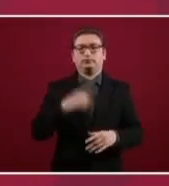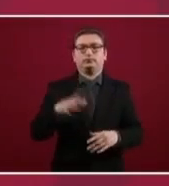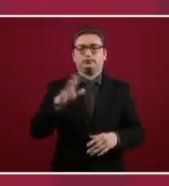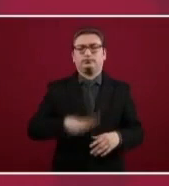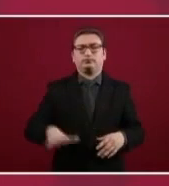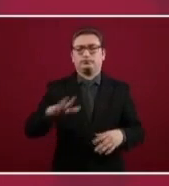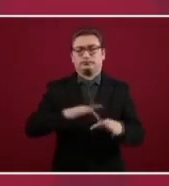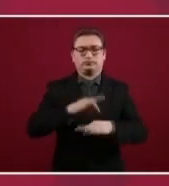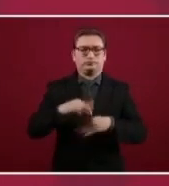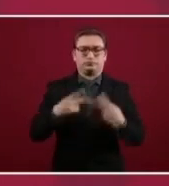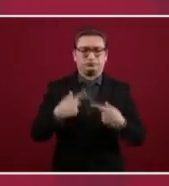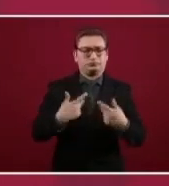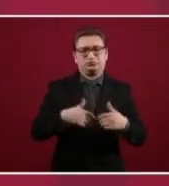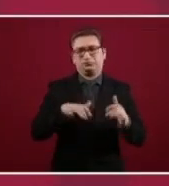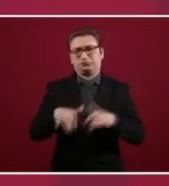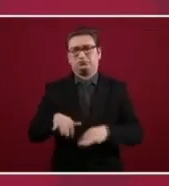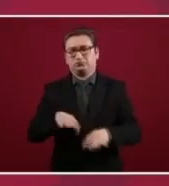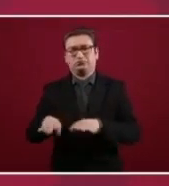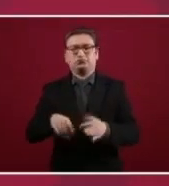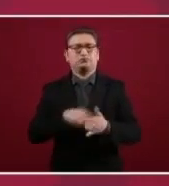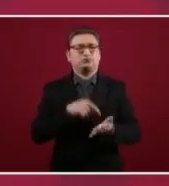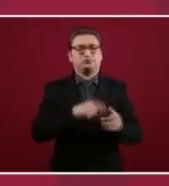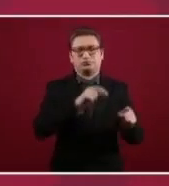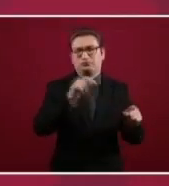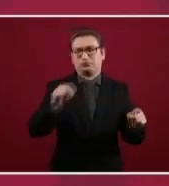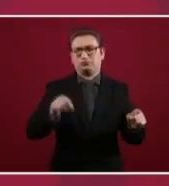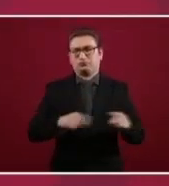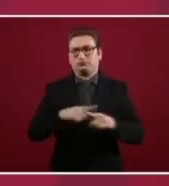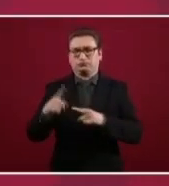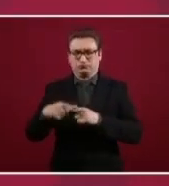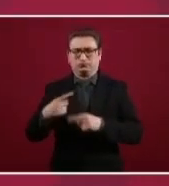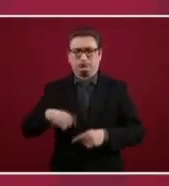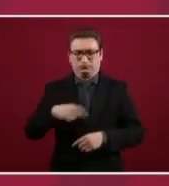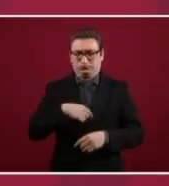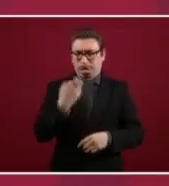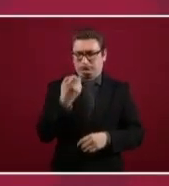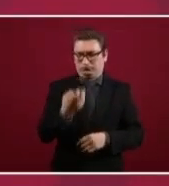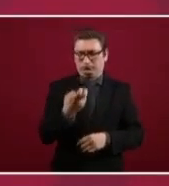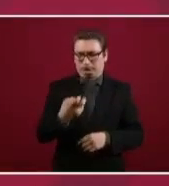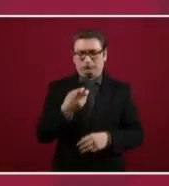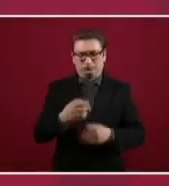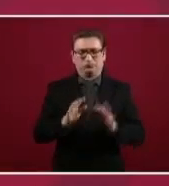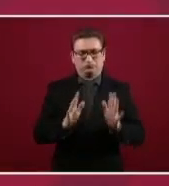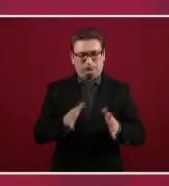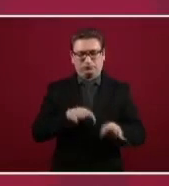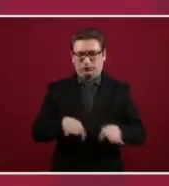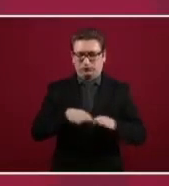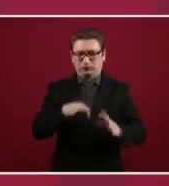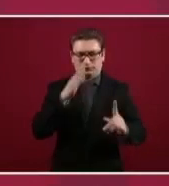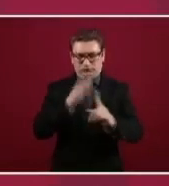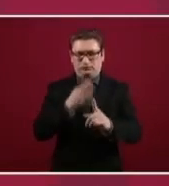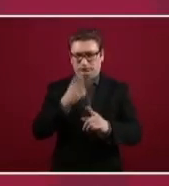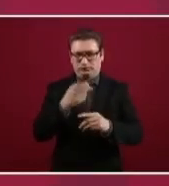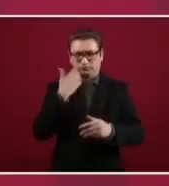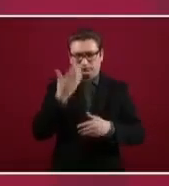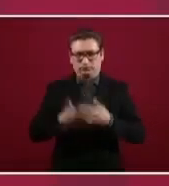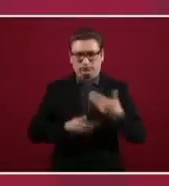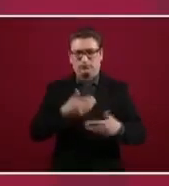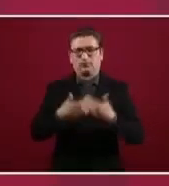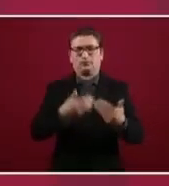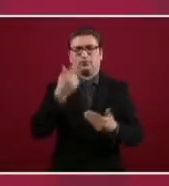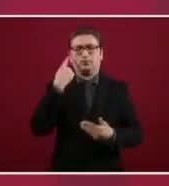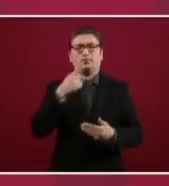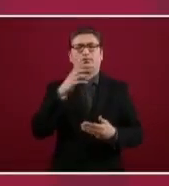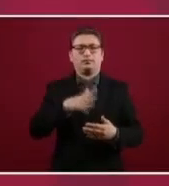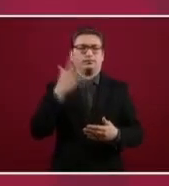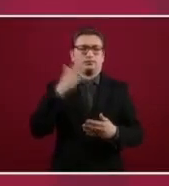empleos en el país y ya estamos trabajando con ese propósito para atemperar el